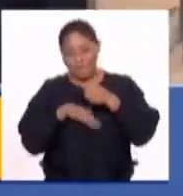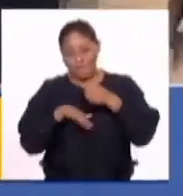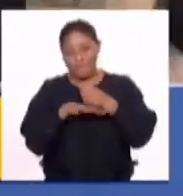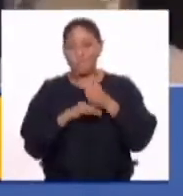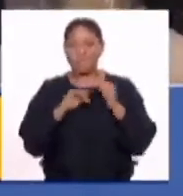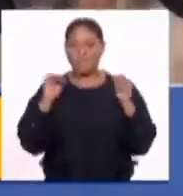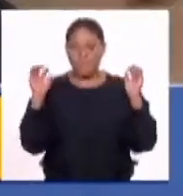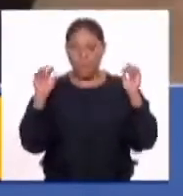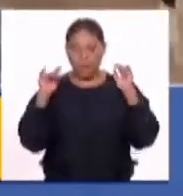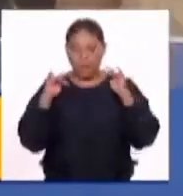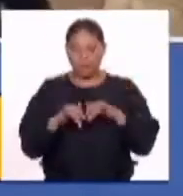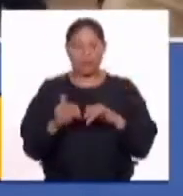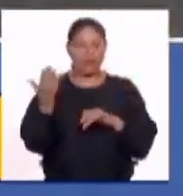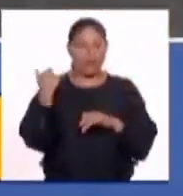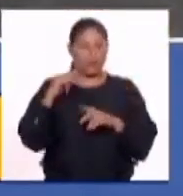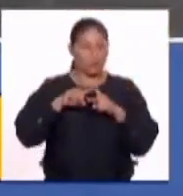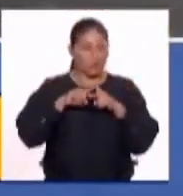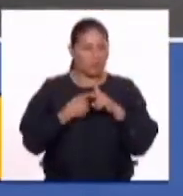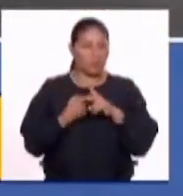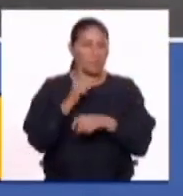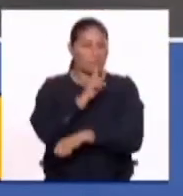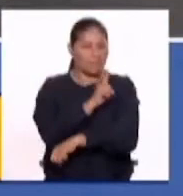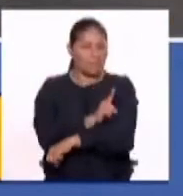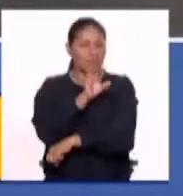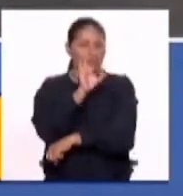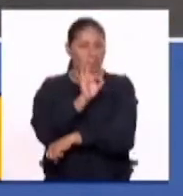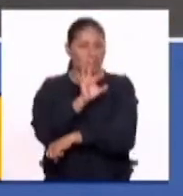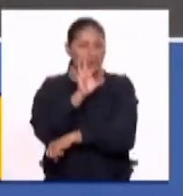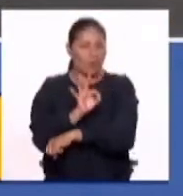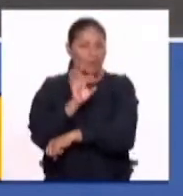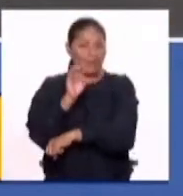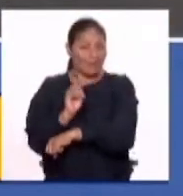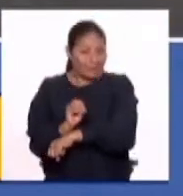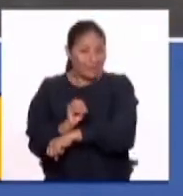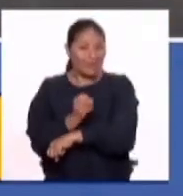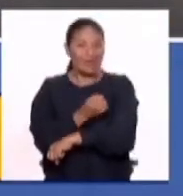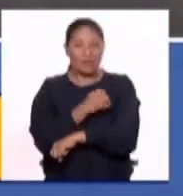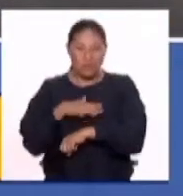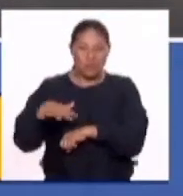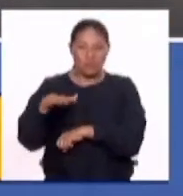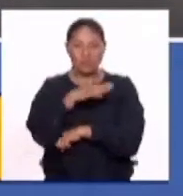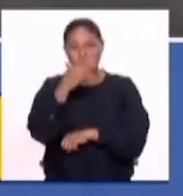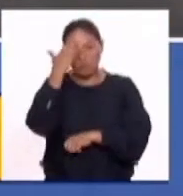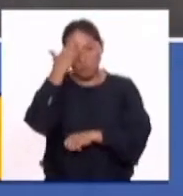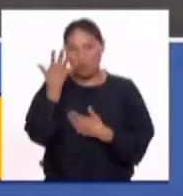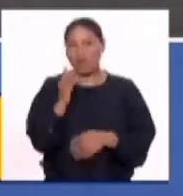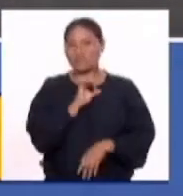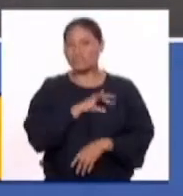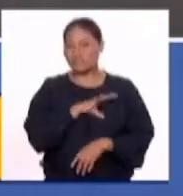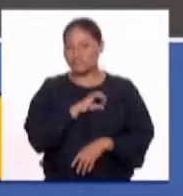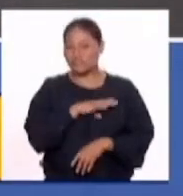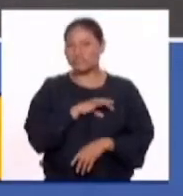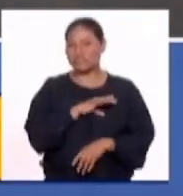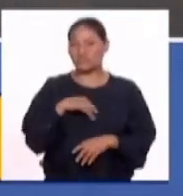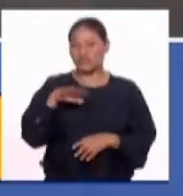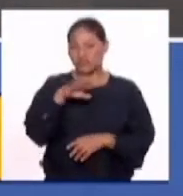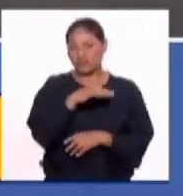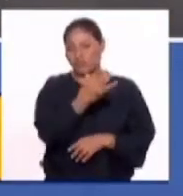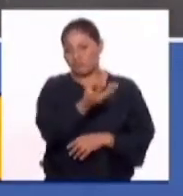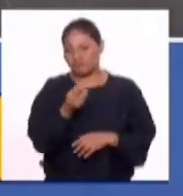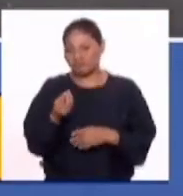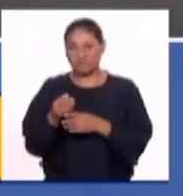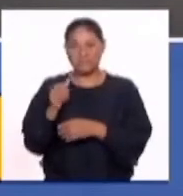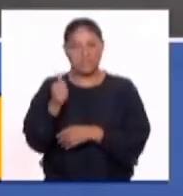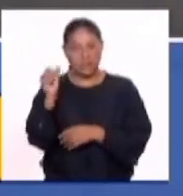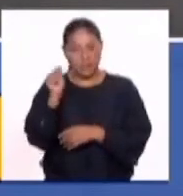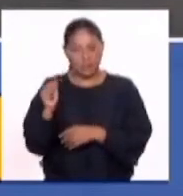desde 1990 a la fecha. Imagínate un país de 19 millones de habitantes, que el 10% de su población sean migrantes, no hace otra